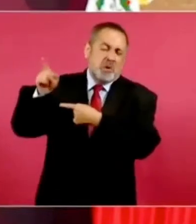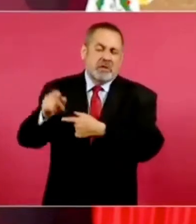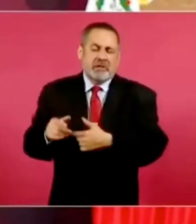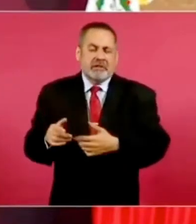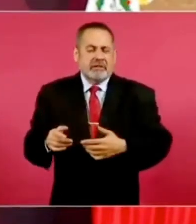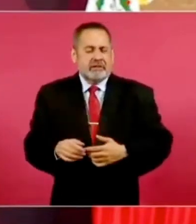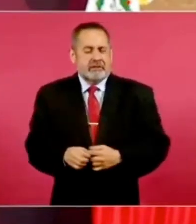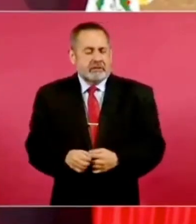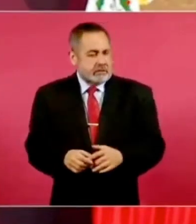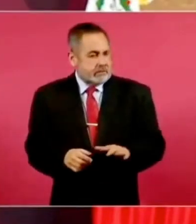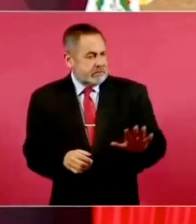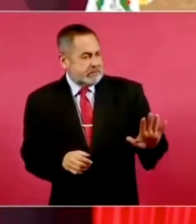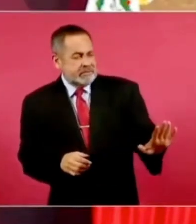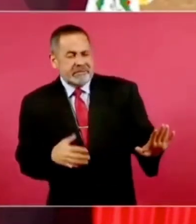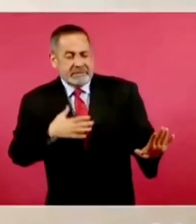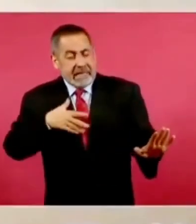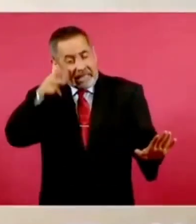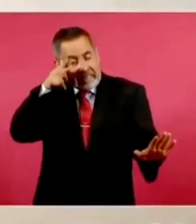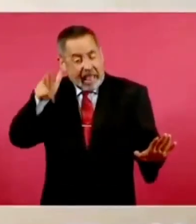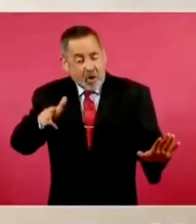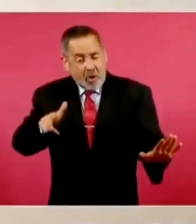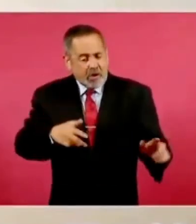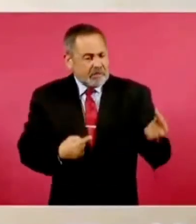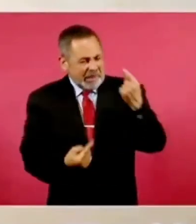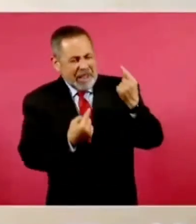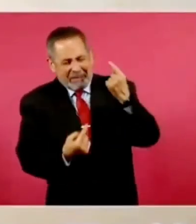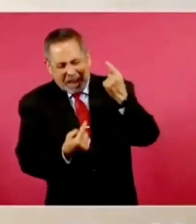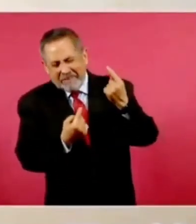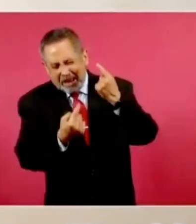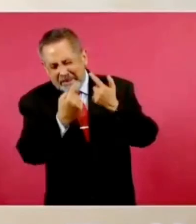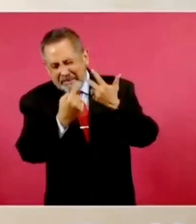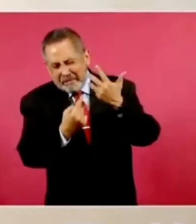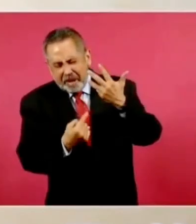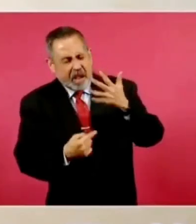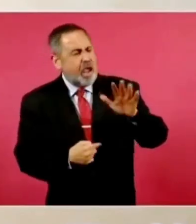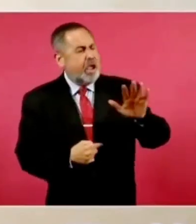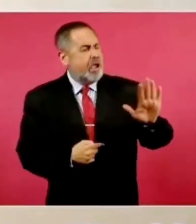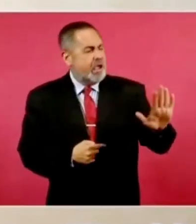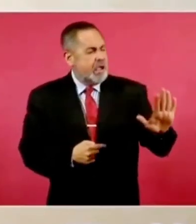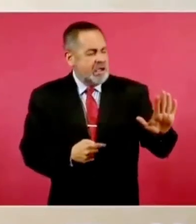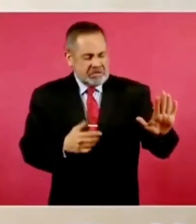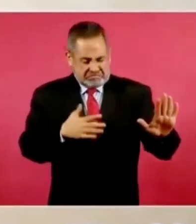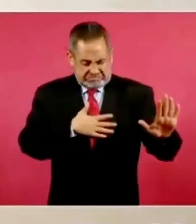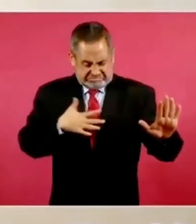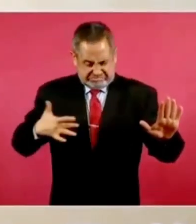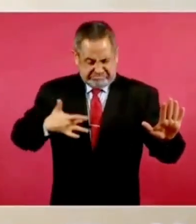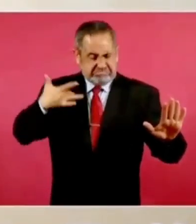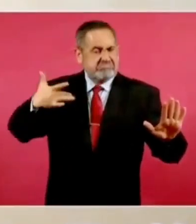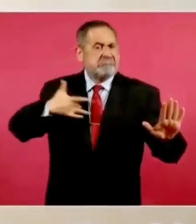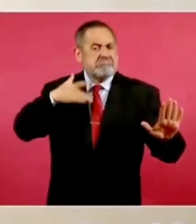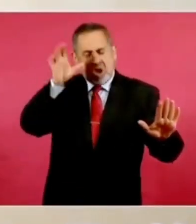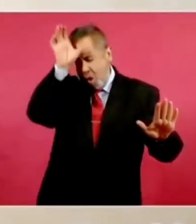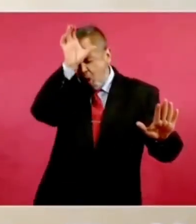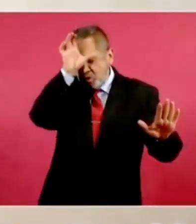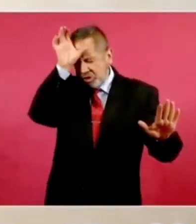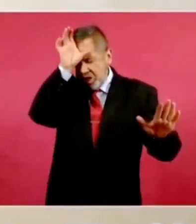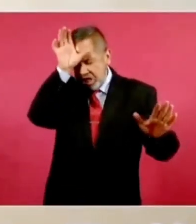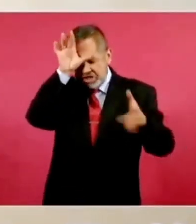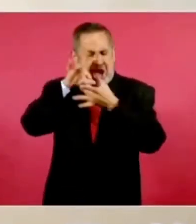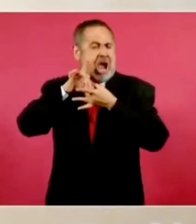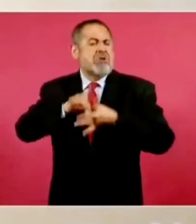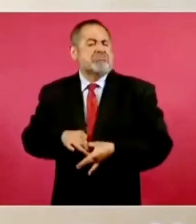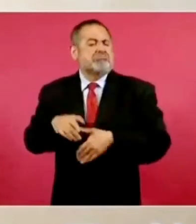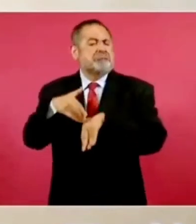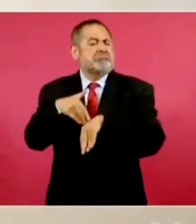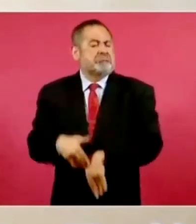Él se defendía respondiendo que actuaba con apego a su conciencia,